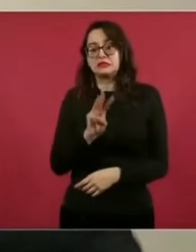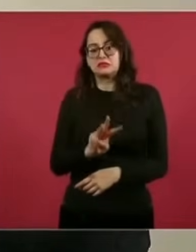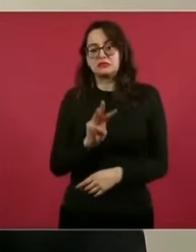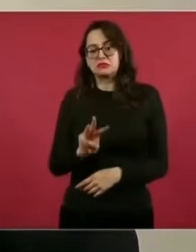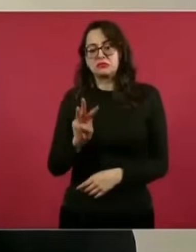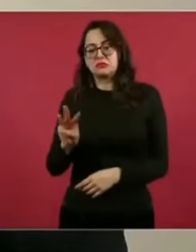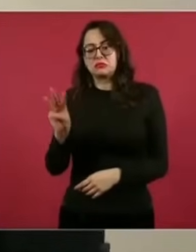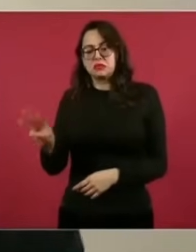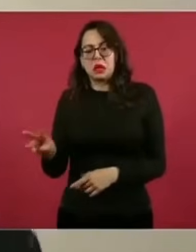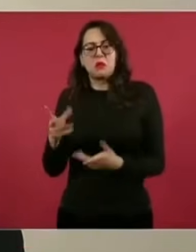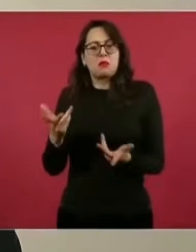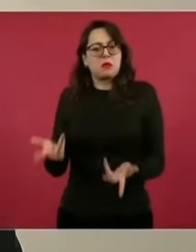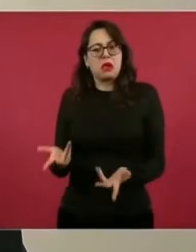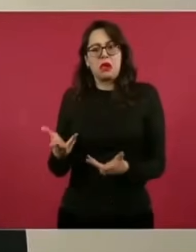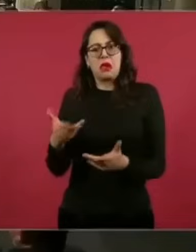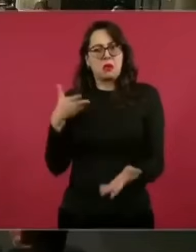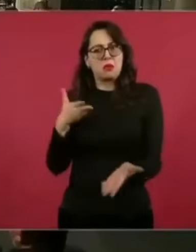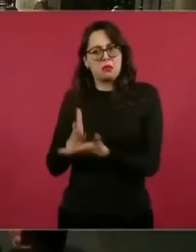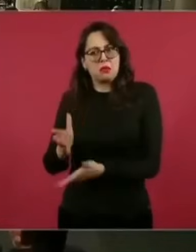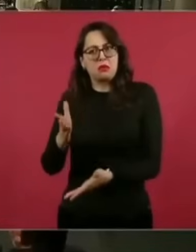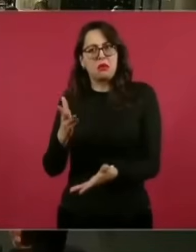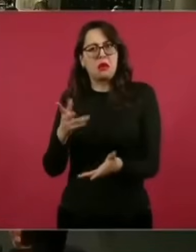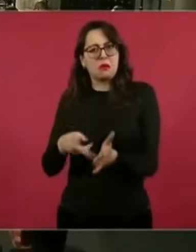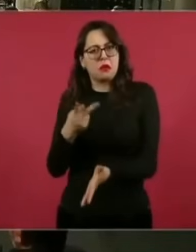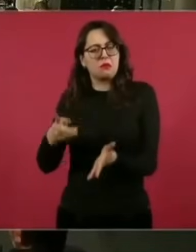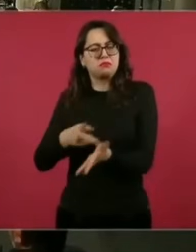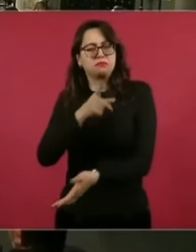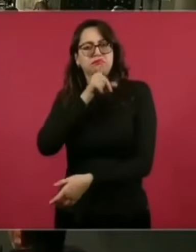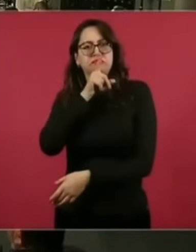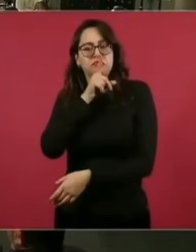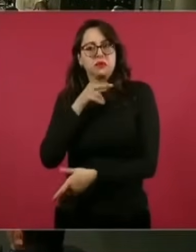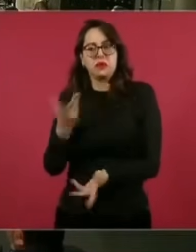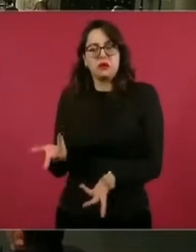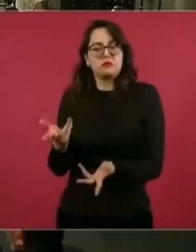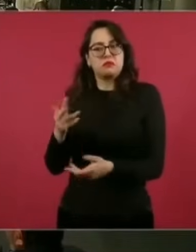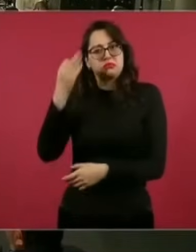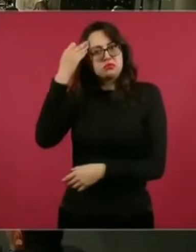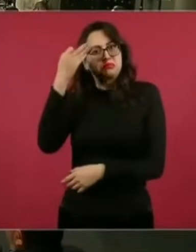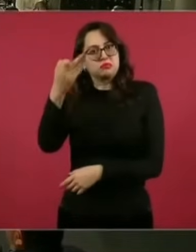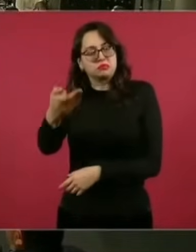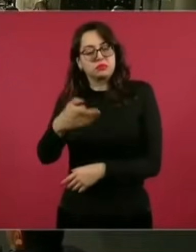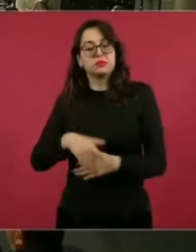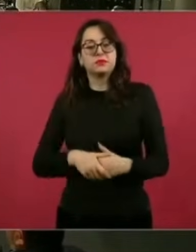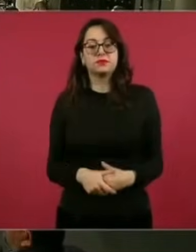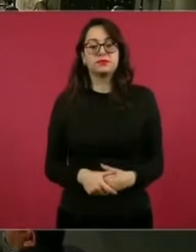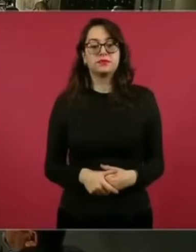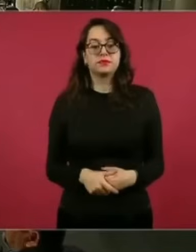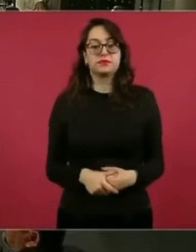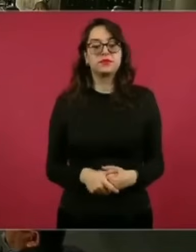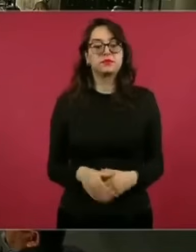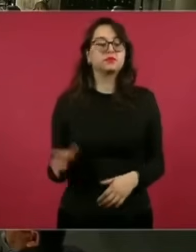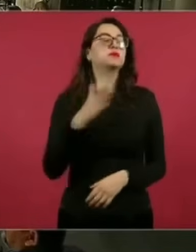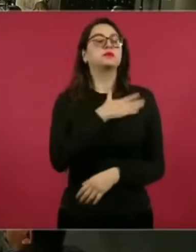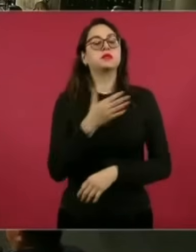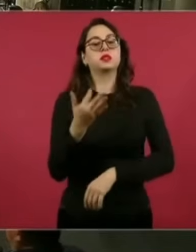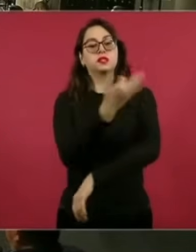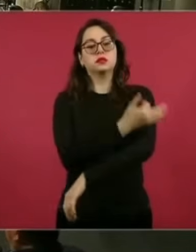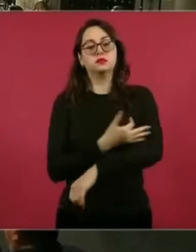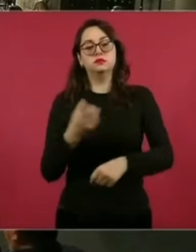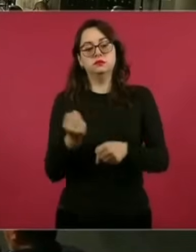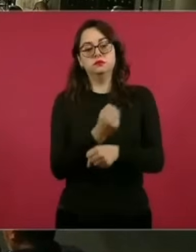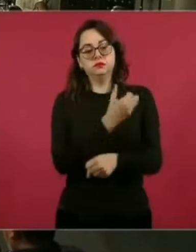página a la que accedieron. Nada más. Adelante, Arturo. Sí, gracias, secretaria. Muy buenas tardes a todas y a todos.